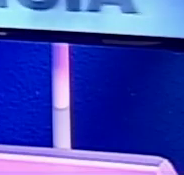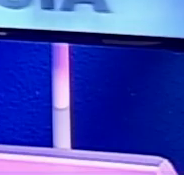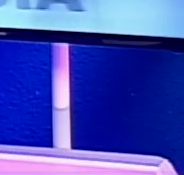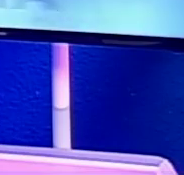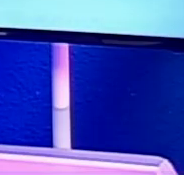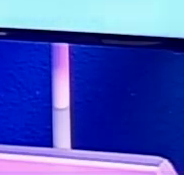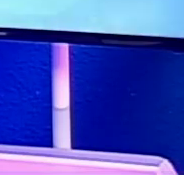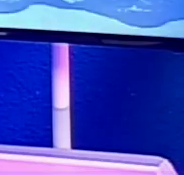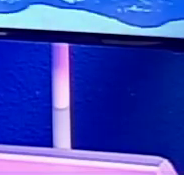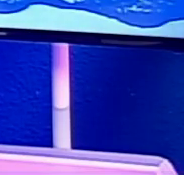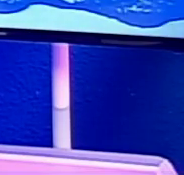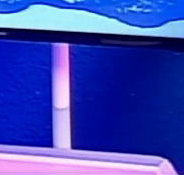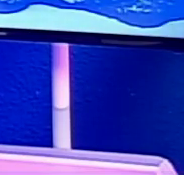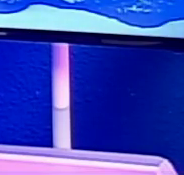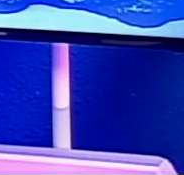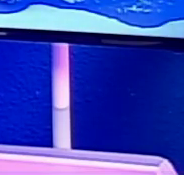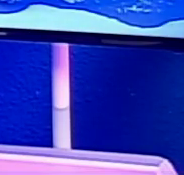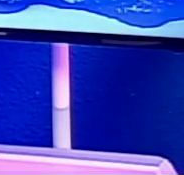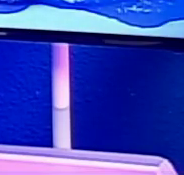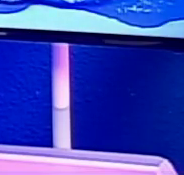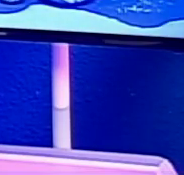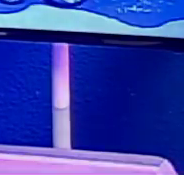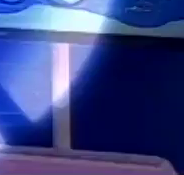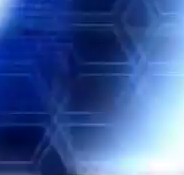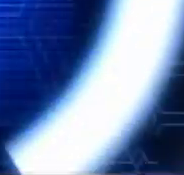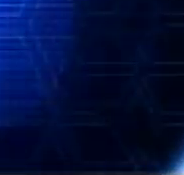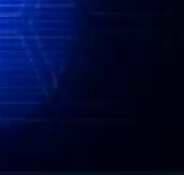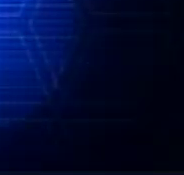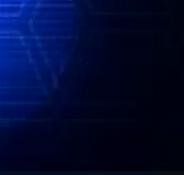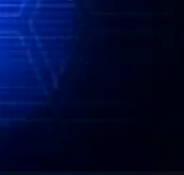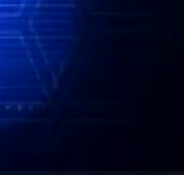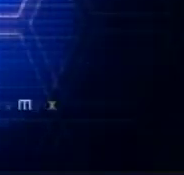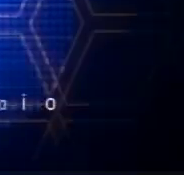no hay paraíso. Rompe el silencio ya.